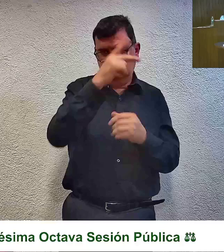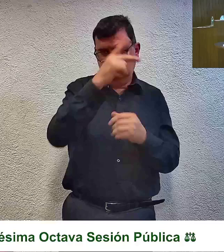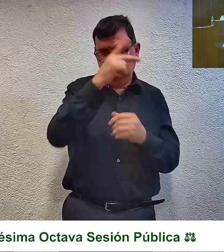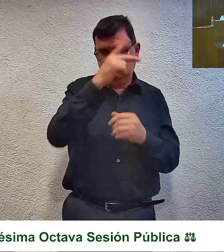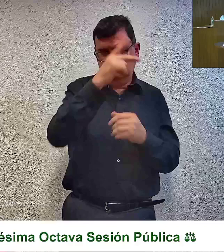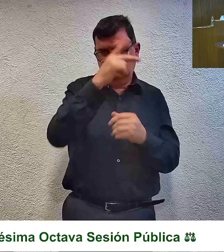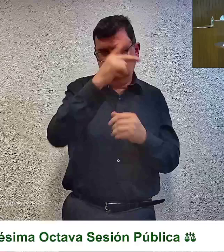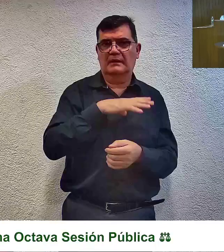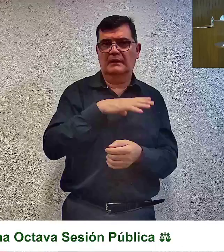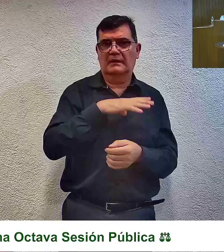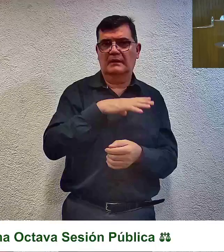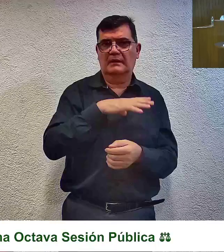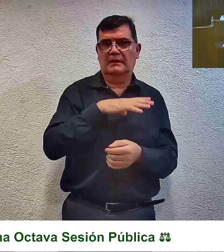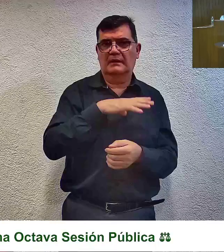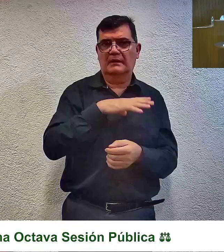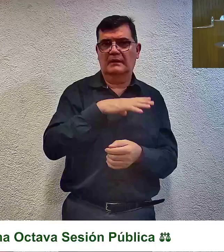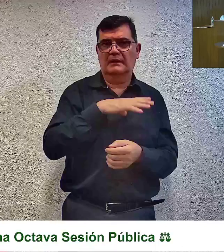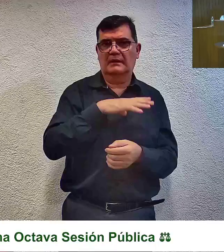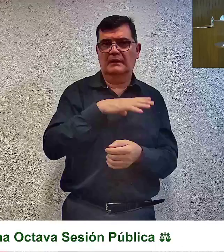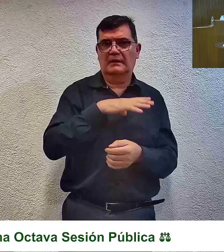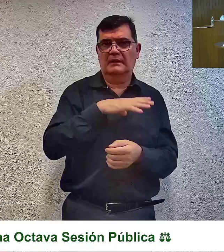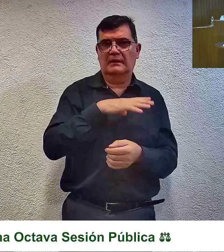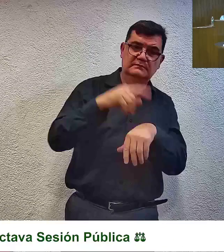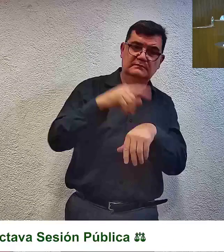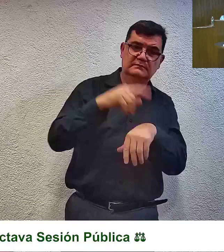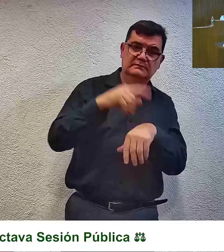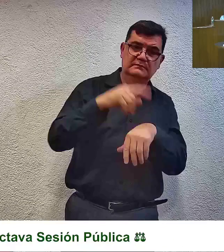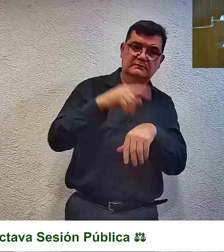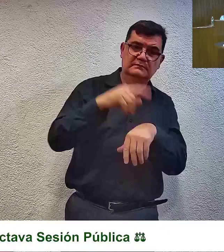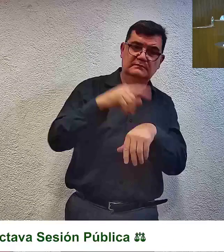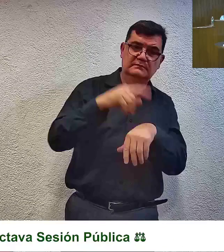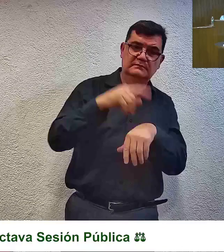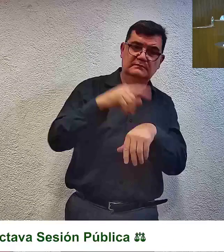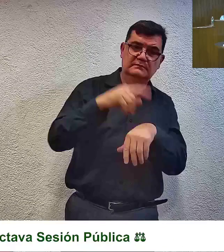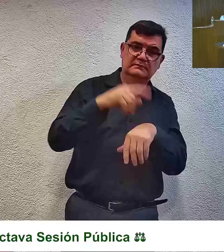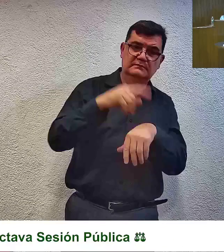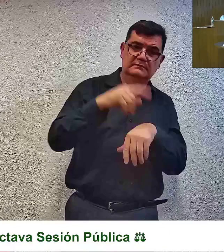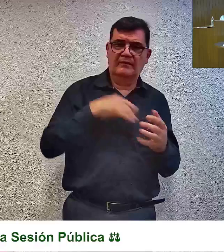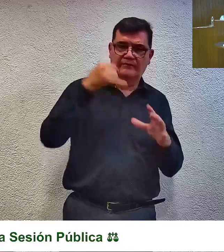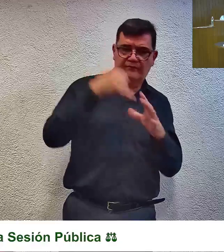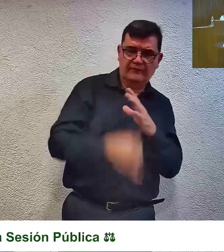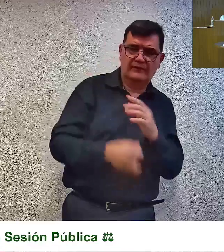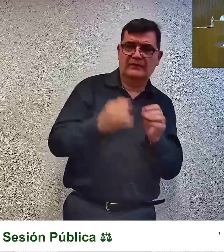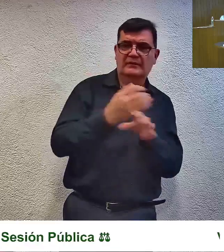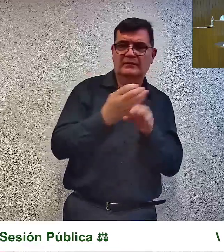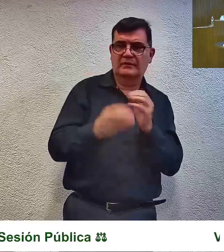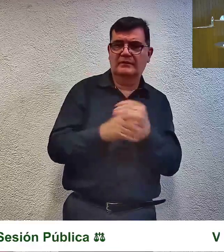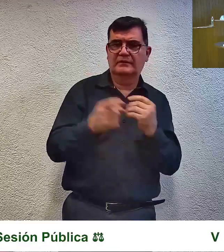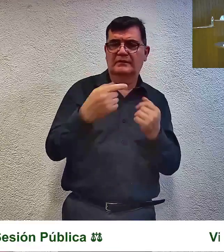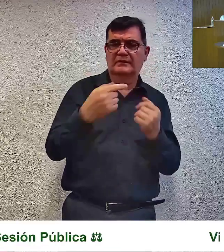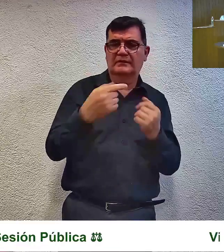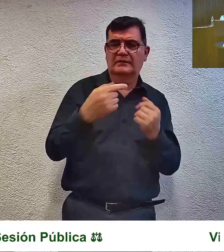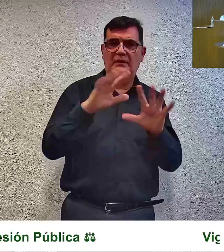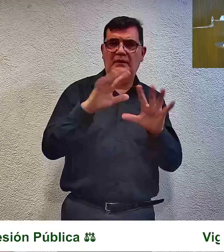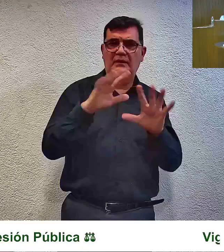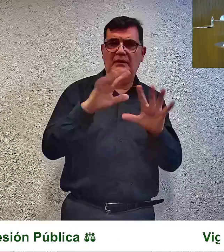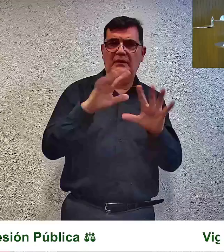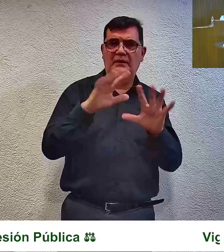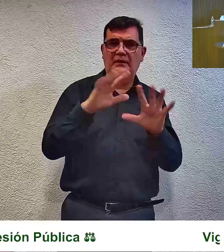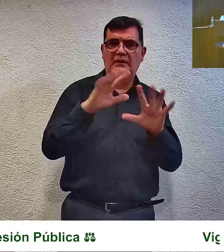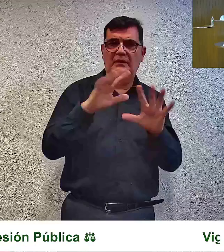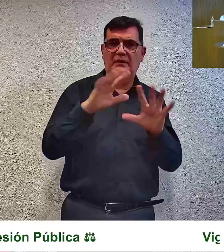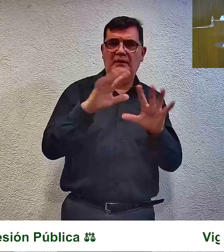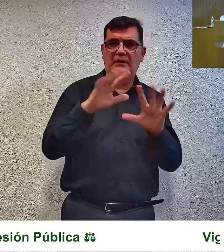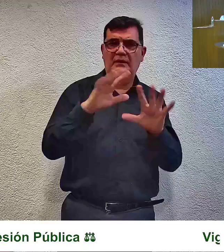Por lo anterior, se propone tener por cumplidos todos los efectos de la sentencia de fondo y del referido acuerdo plenario, y al no